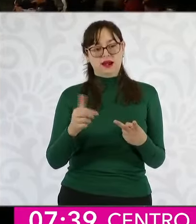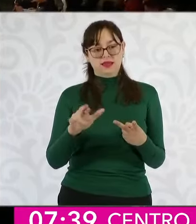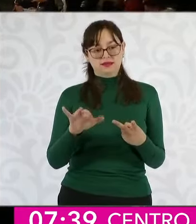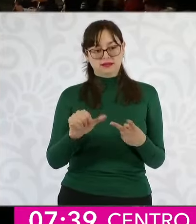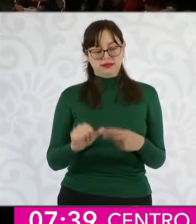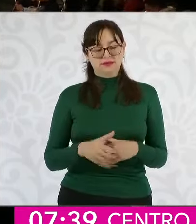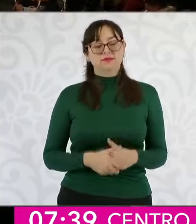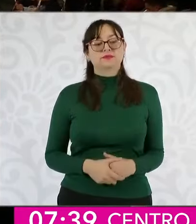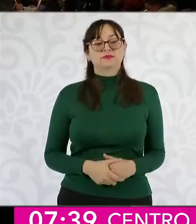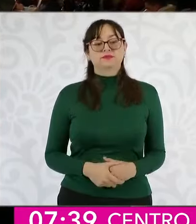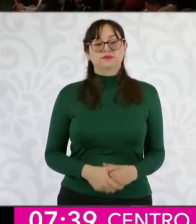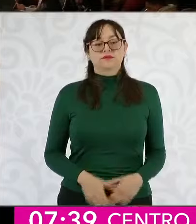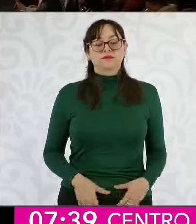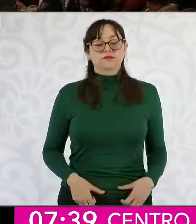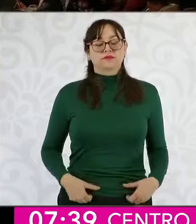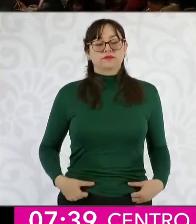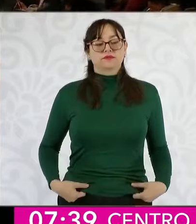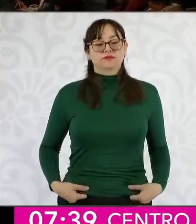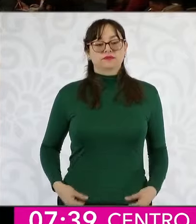Gracias.